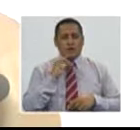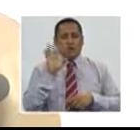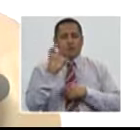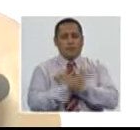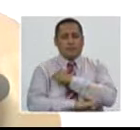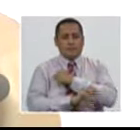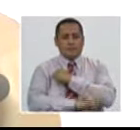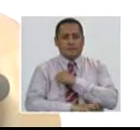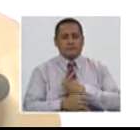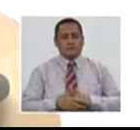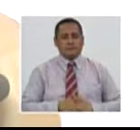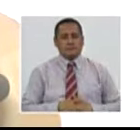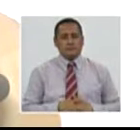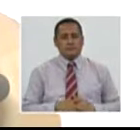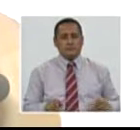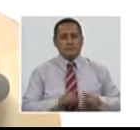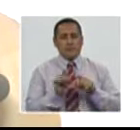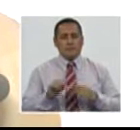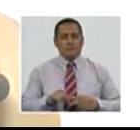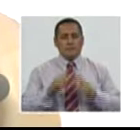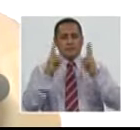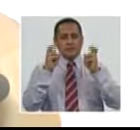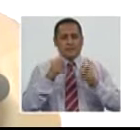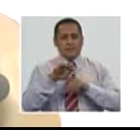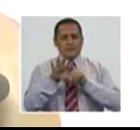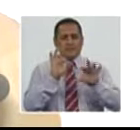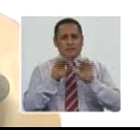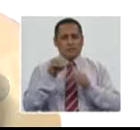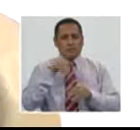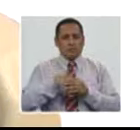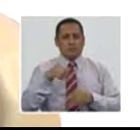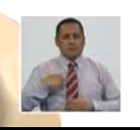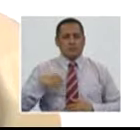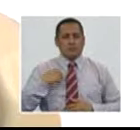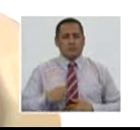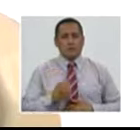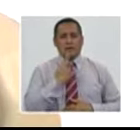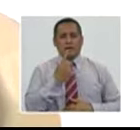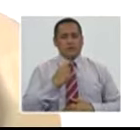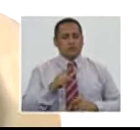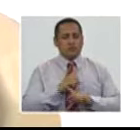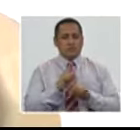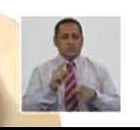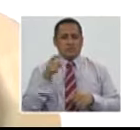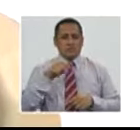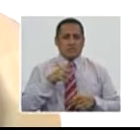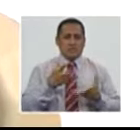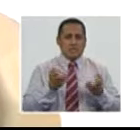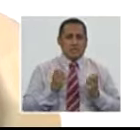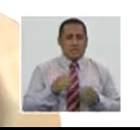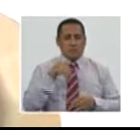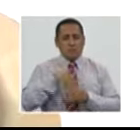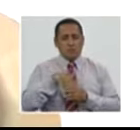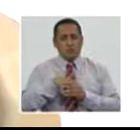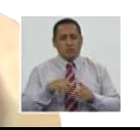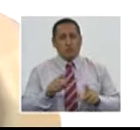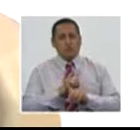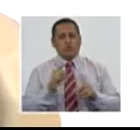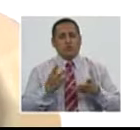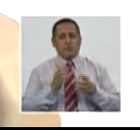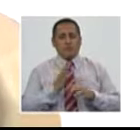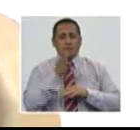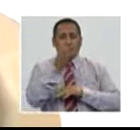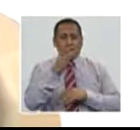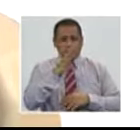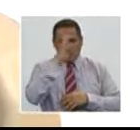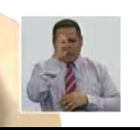dni en el exterior en el tema de las elecciones municipales es opcional decir si quieres ejercer ese derecho